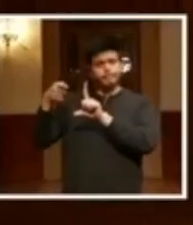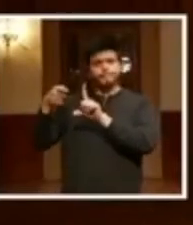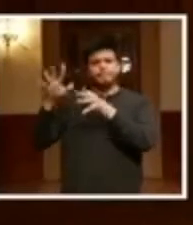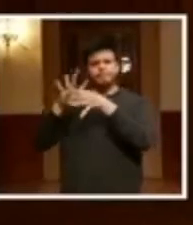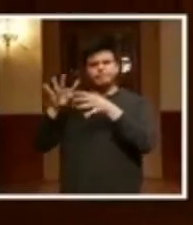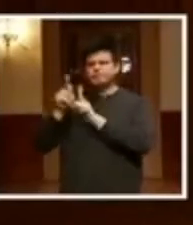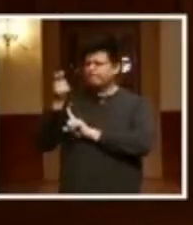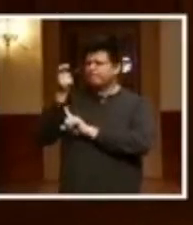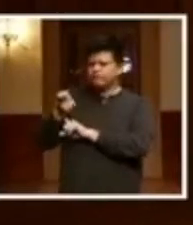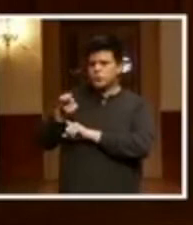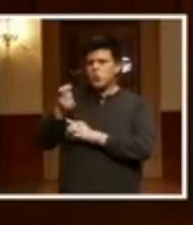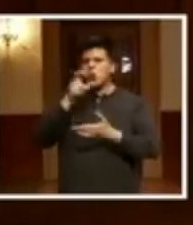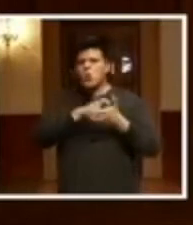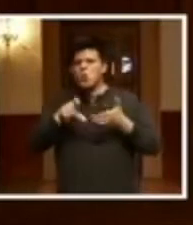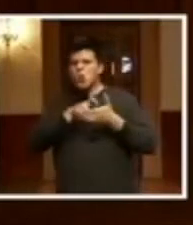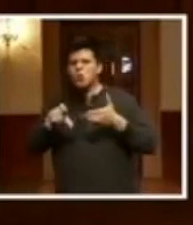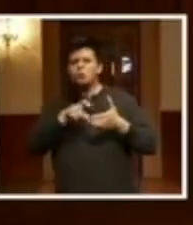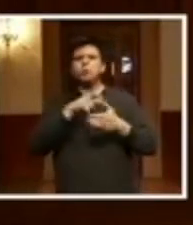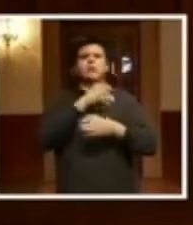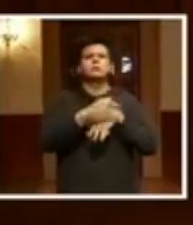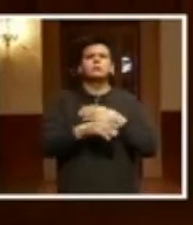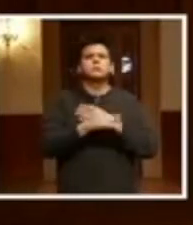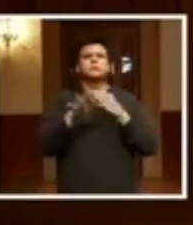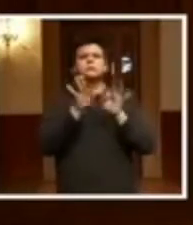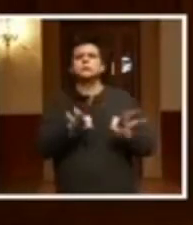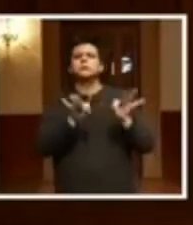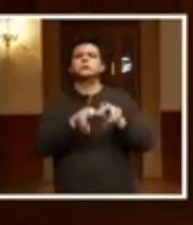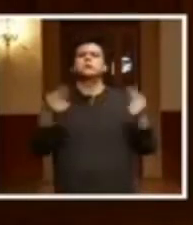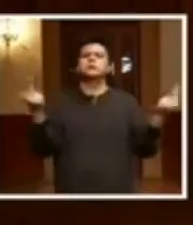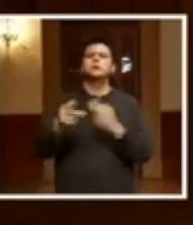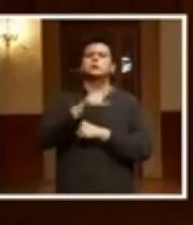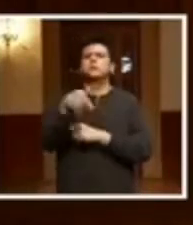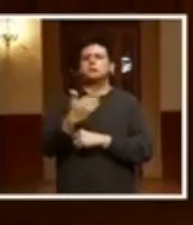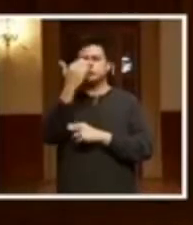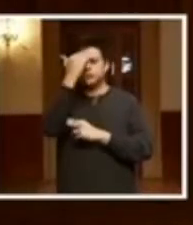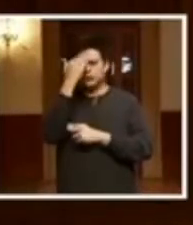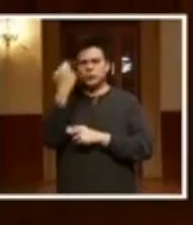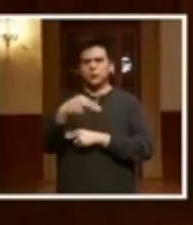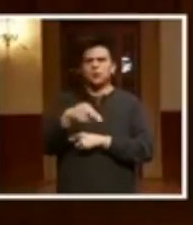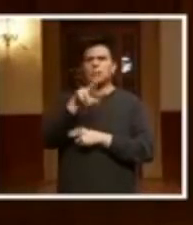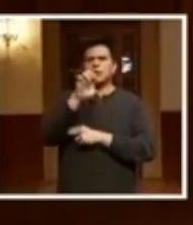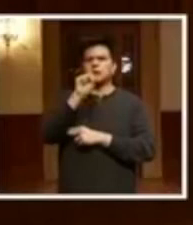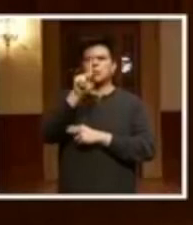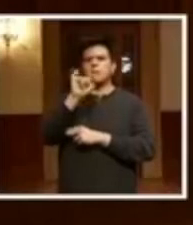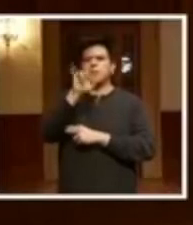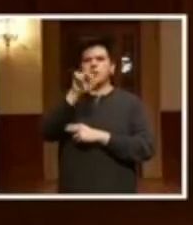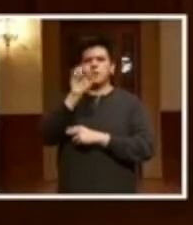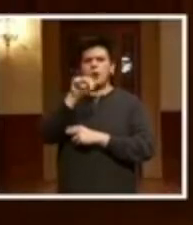es la compra de insumos médicos estratégicos, también conocida con el nombre de Respira Nuevo León.